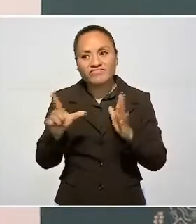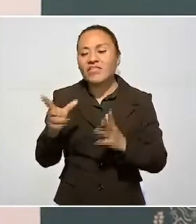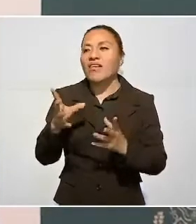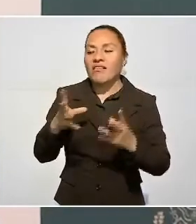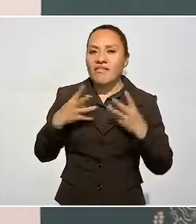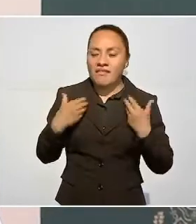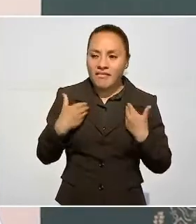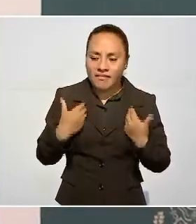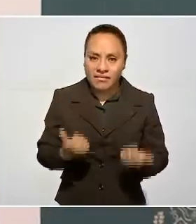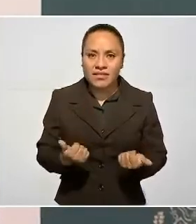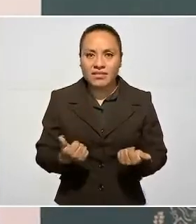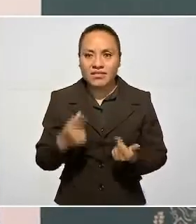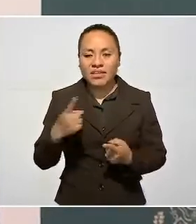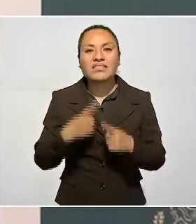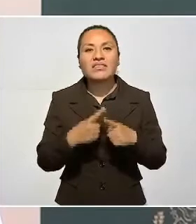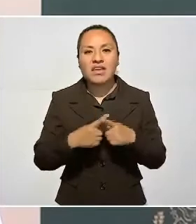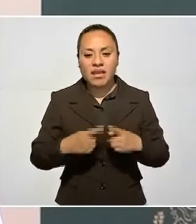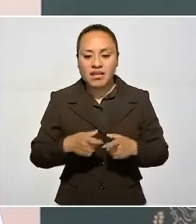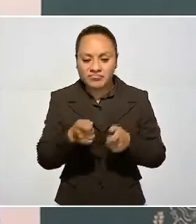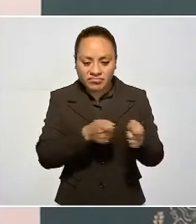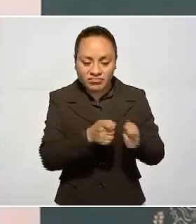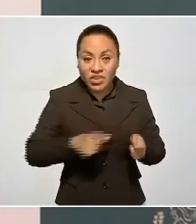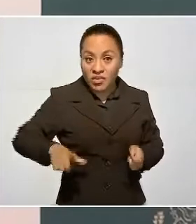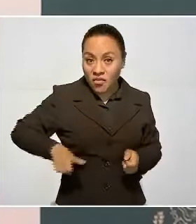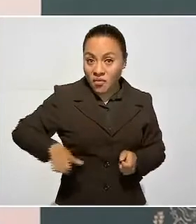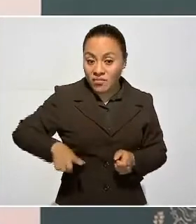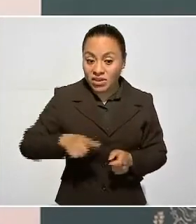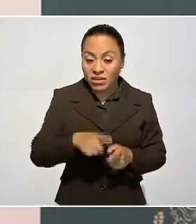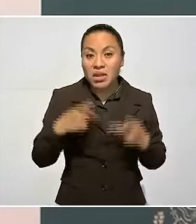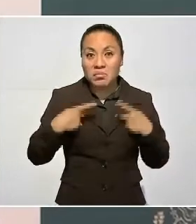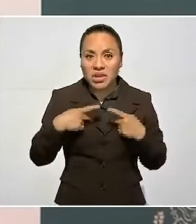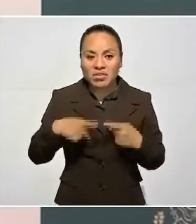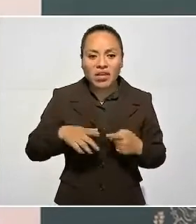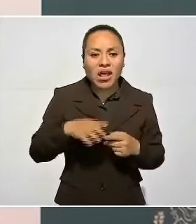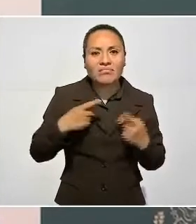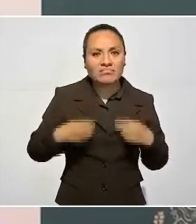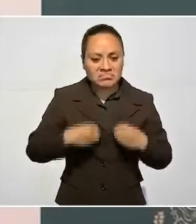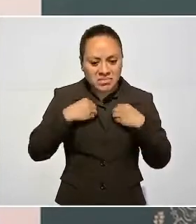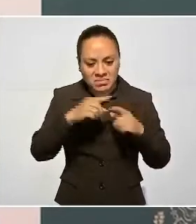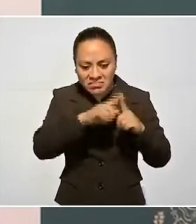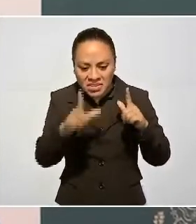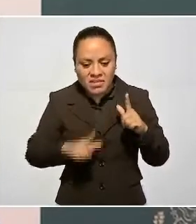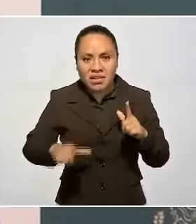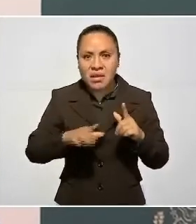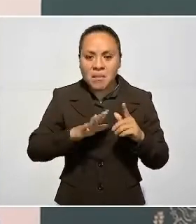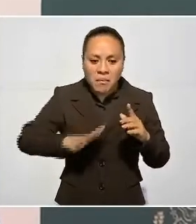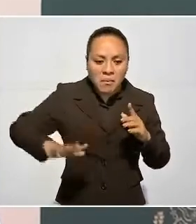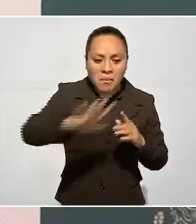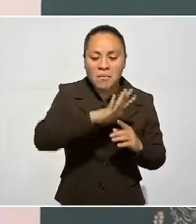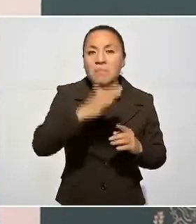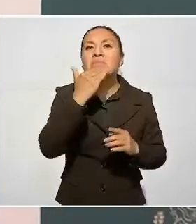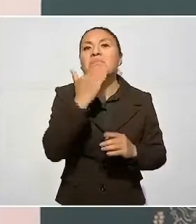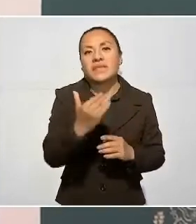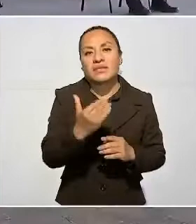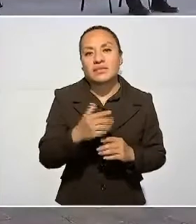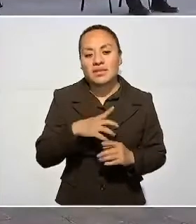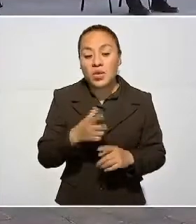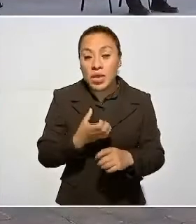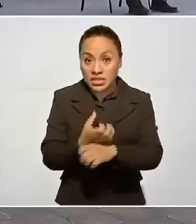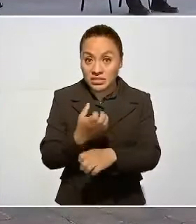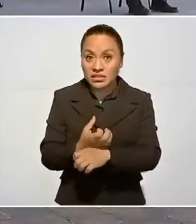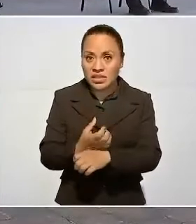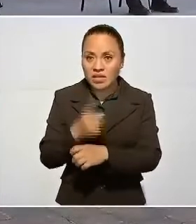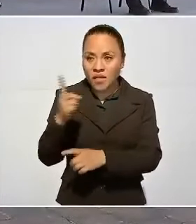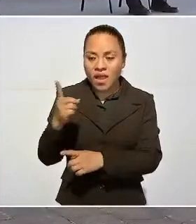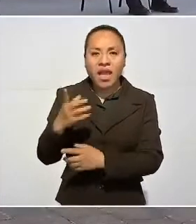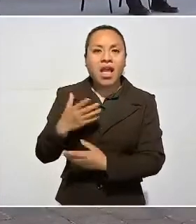que gobierna, sino para el ciudadano que quiere lo mejor para su país y para su estado. El Coloso